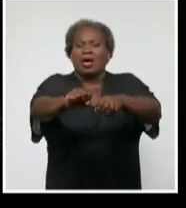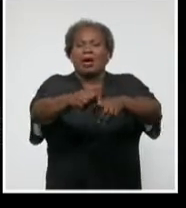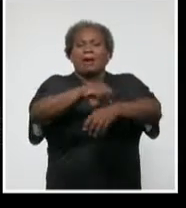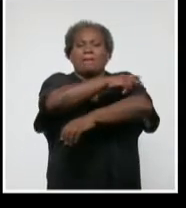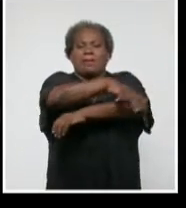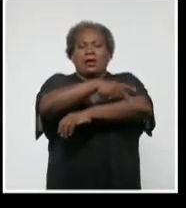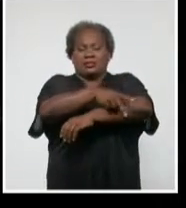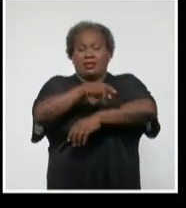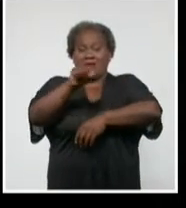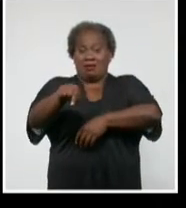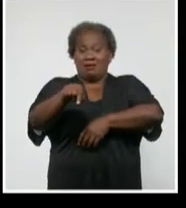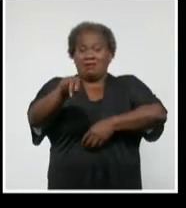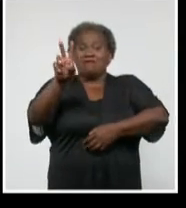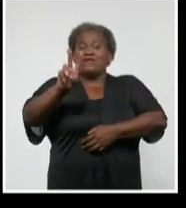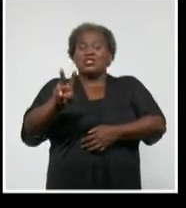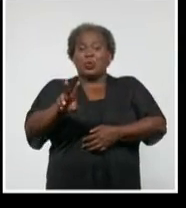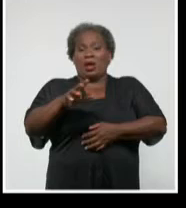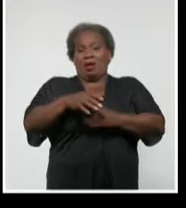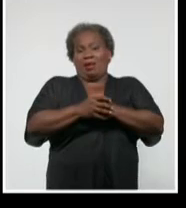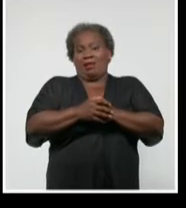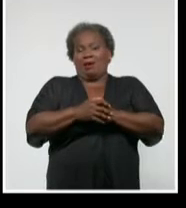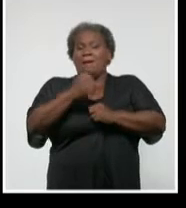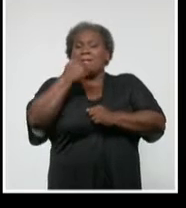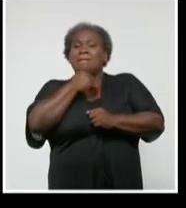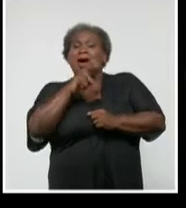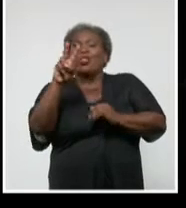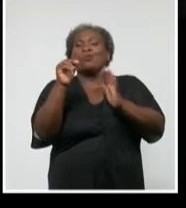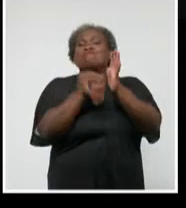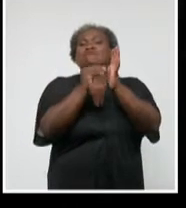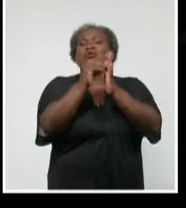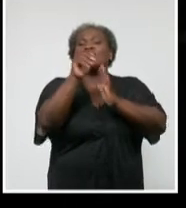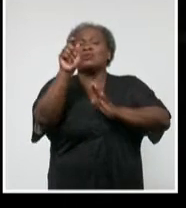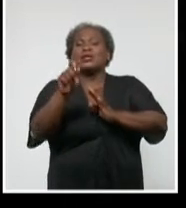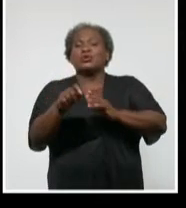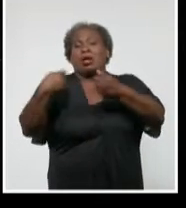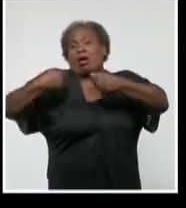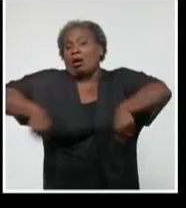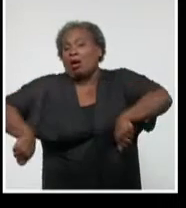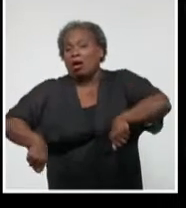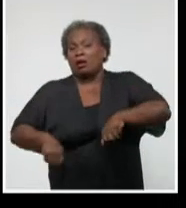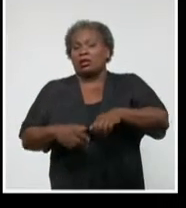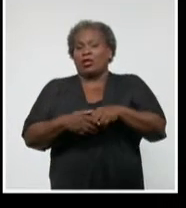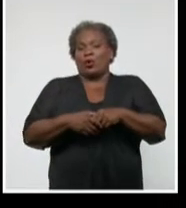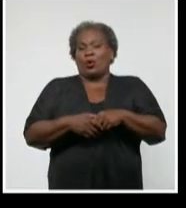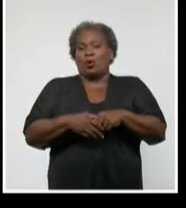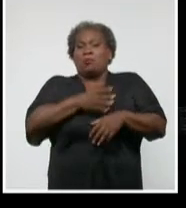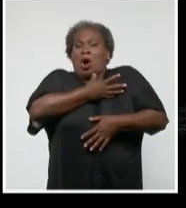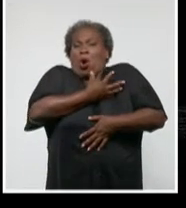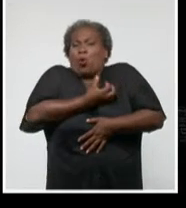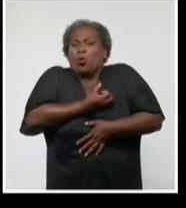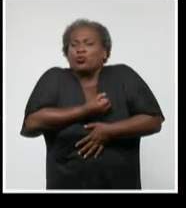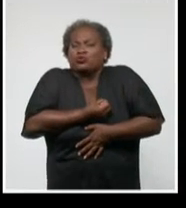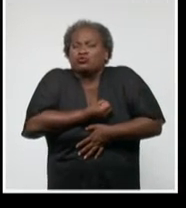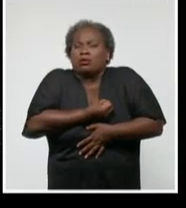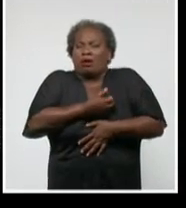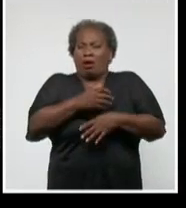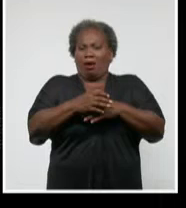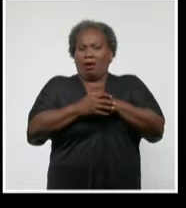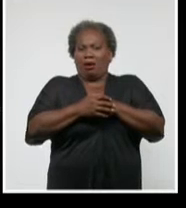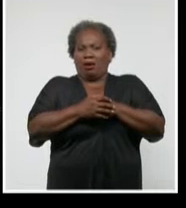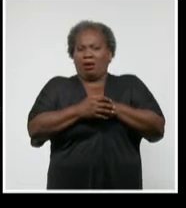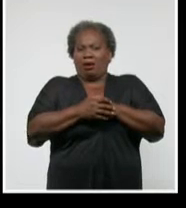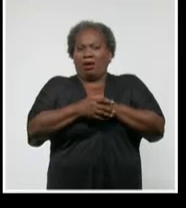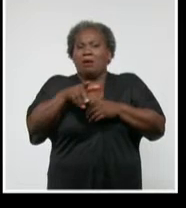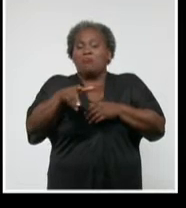ocurre en Venezuela, más de 2 millones de personas han huido de la angustia del